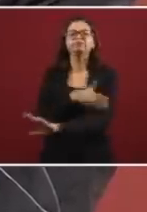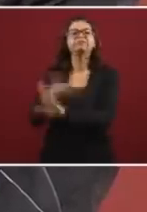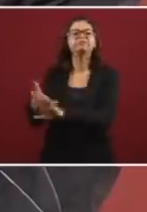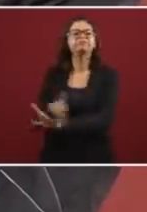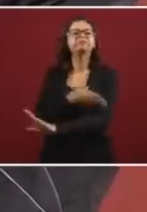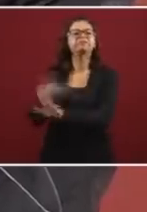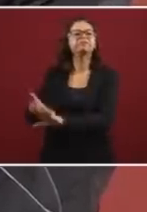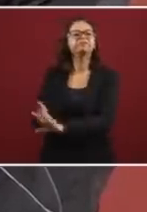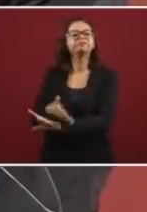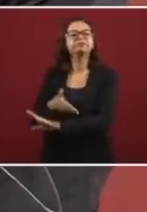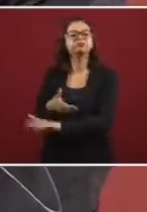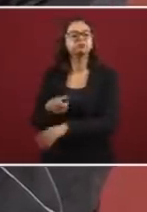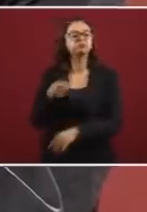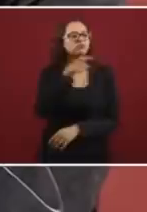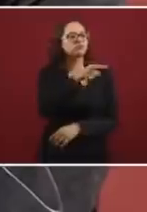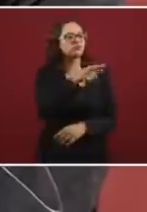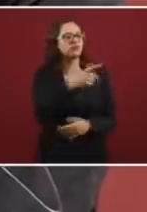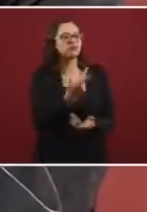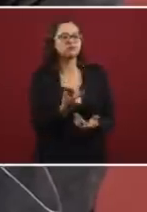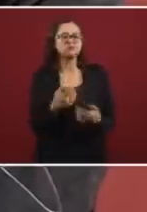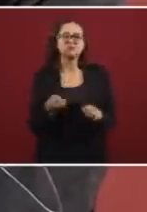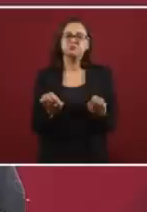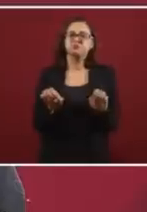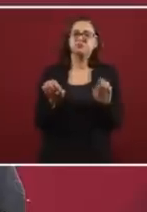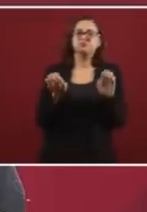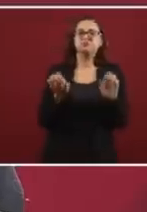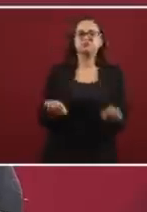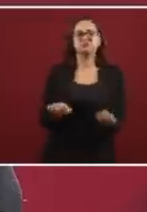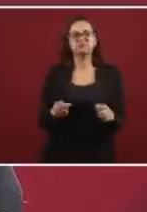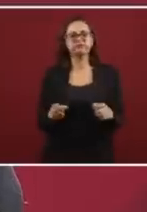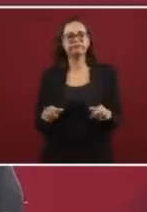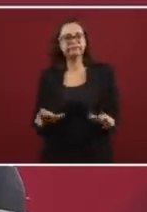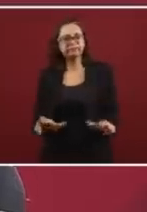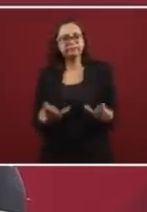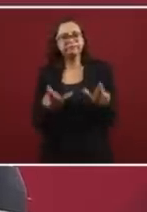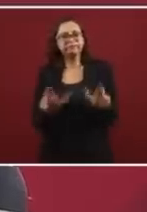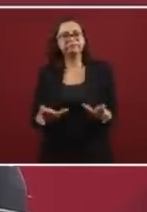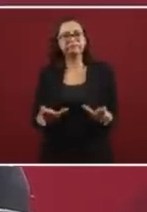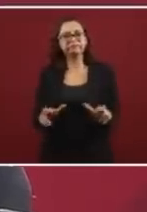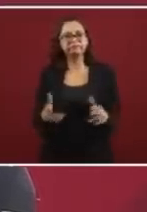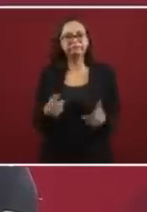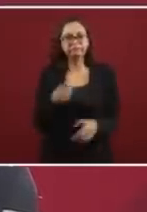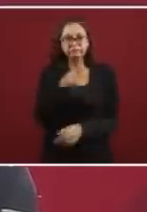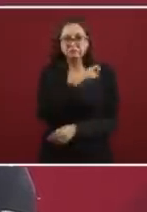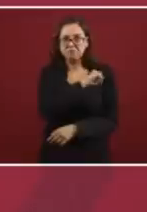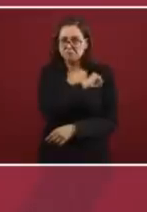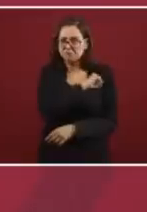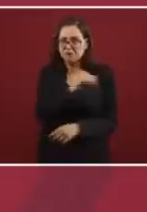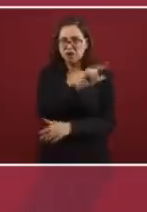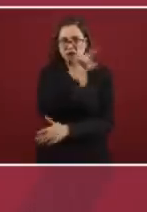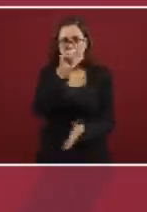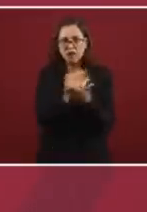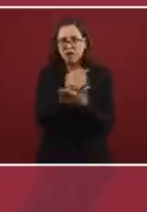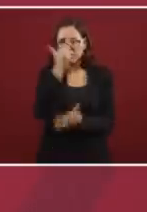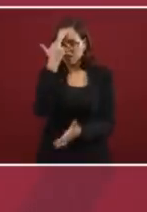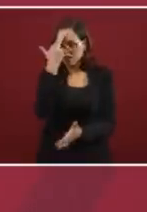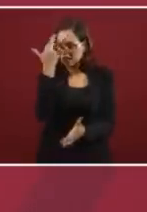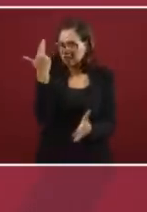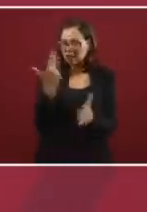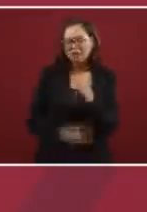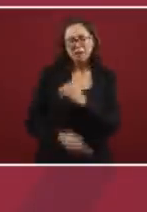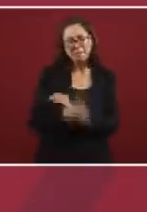y los delincuentes de cuello blanco pues qué son los